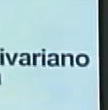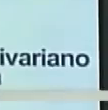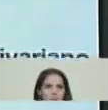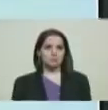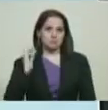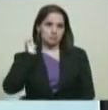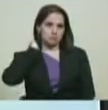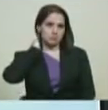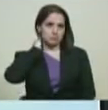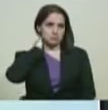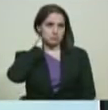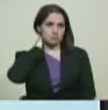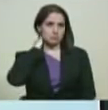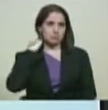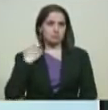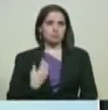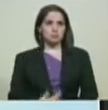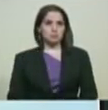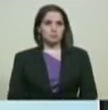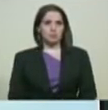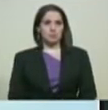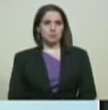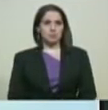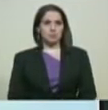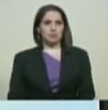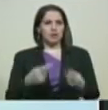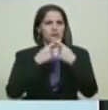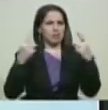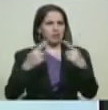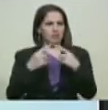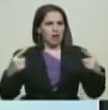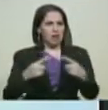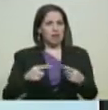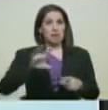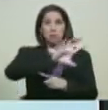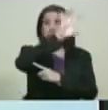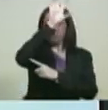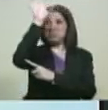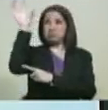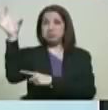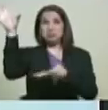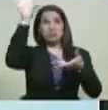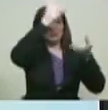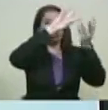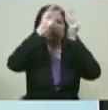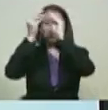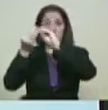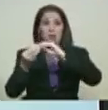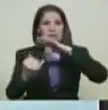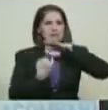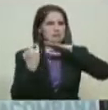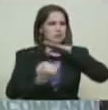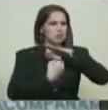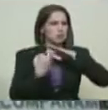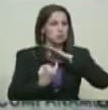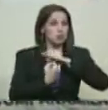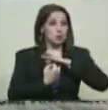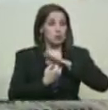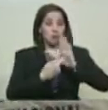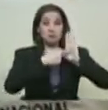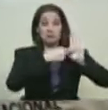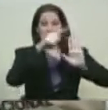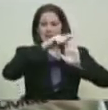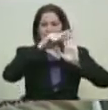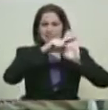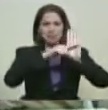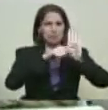presentes de los distintos continentes, instituciones, aquí tengo la lista